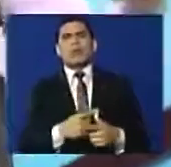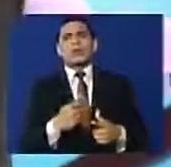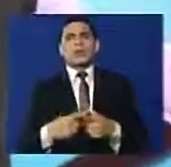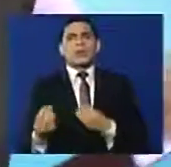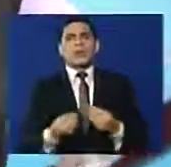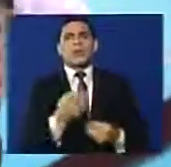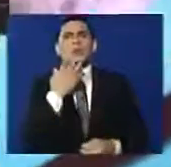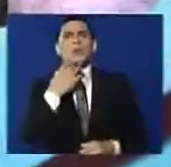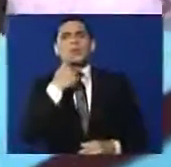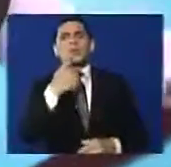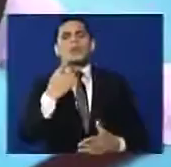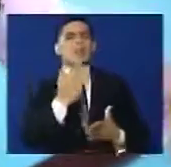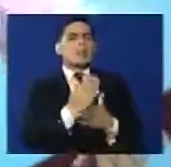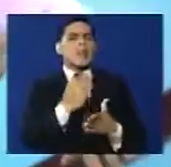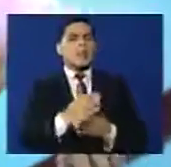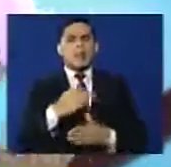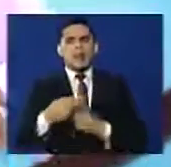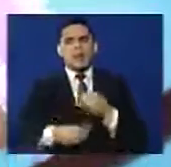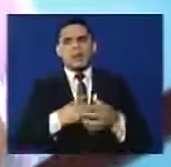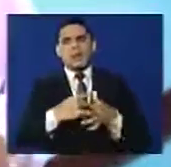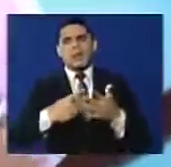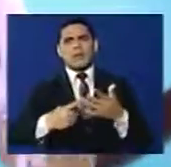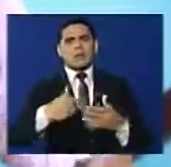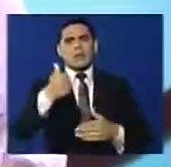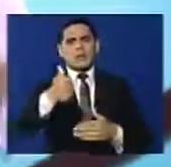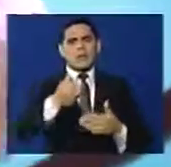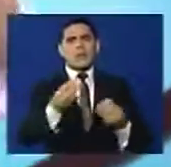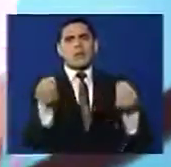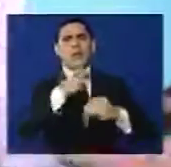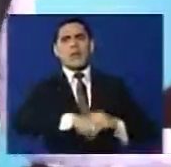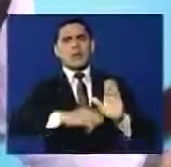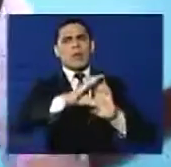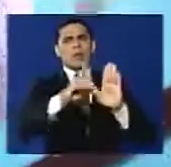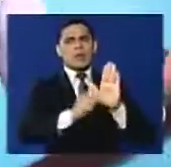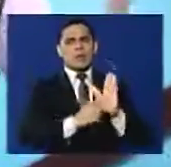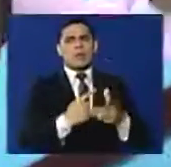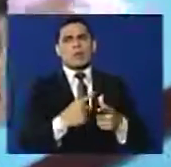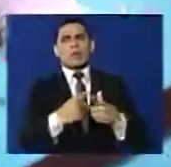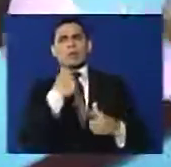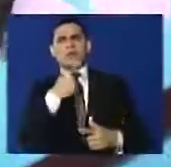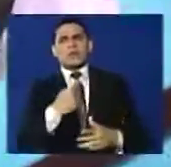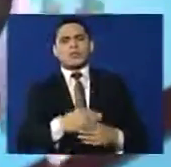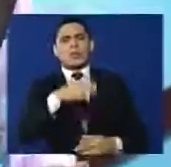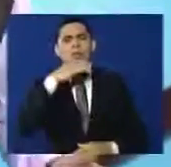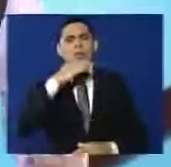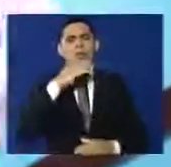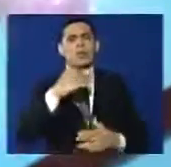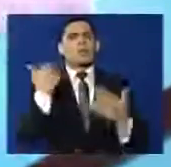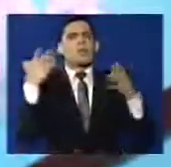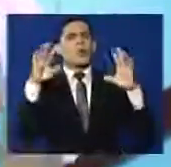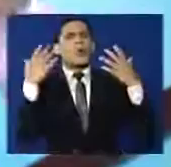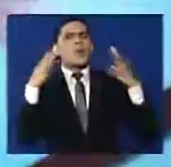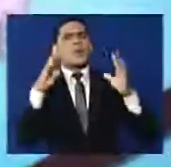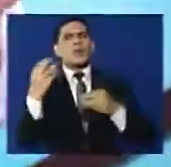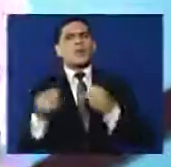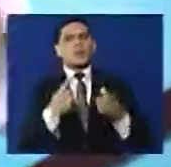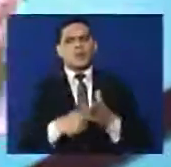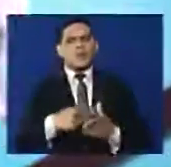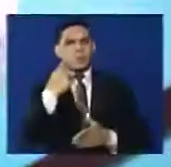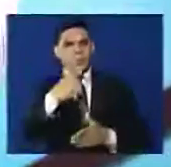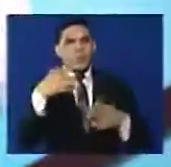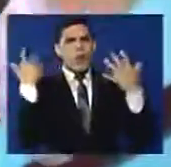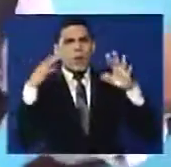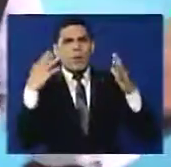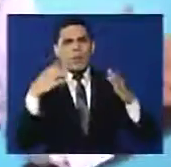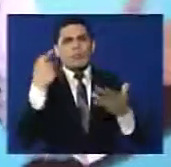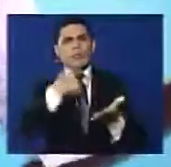aquí no tengo que estar cada vez que hacen una cosa bien, que está plasmada en la Constitución y que es lo que le corresponde hacer, ellos se ponen bravos si no los aplauden. Yo no tengo que aplaudir lo que te toca hacer. Tu